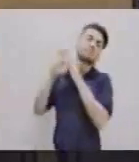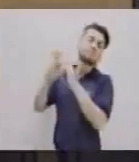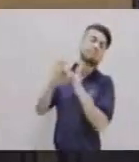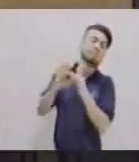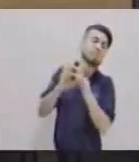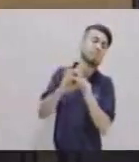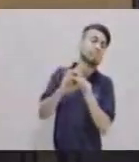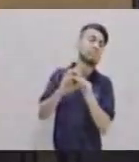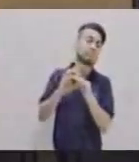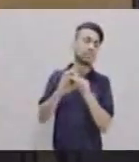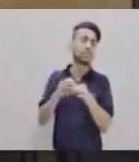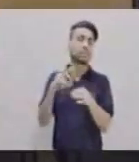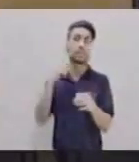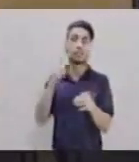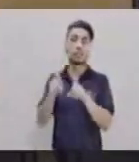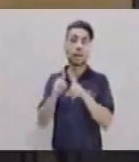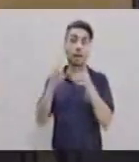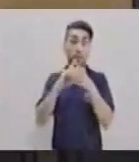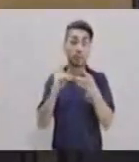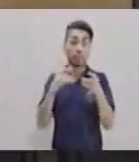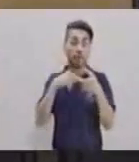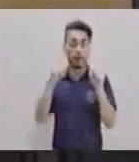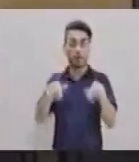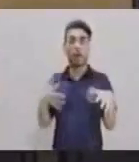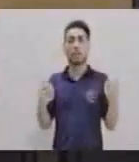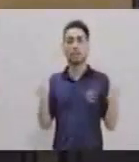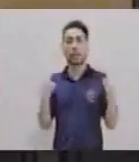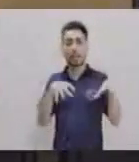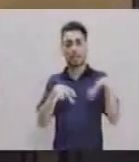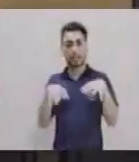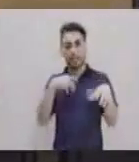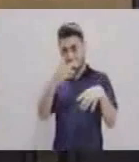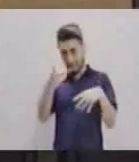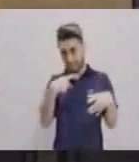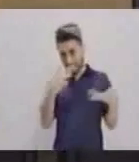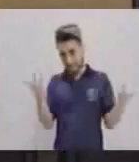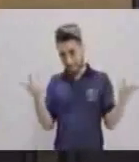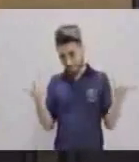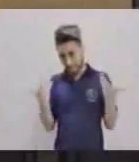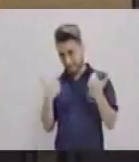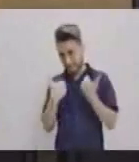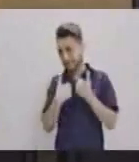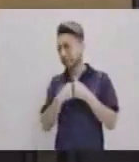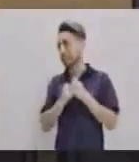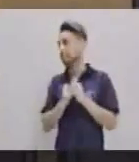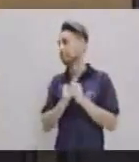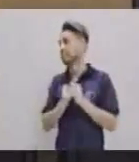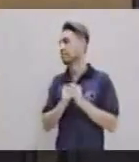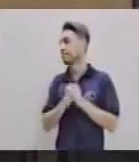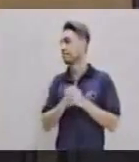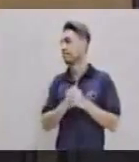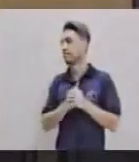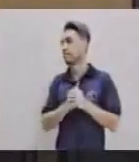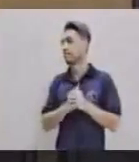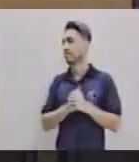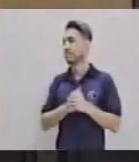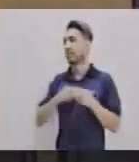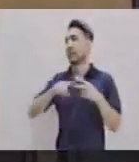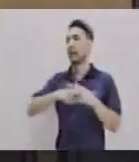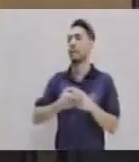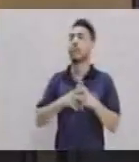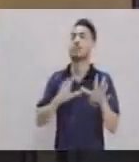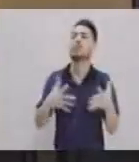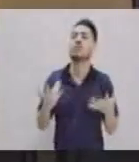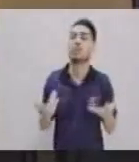cuento, vamos a hacer una actividad que tenemos preparada para ustedes. Y vamos a